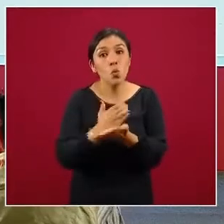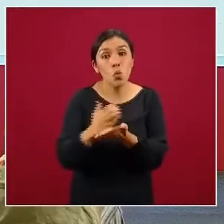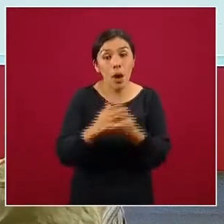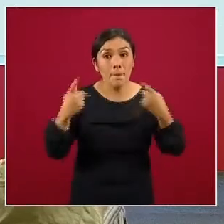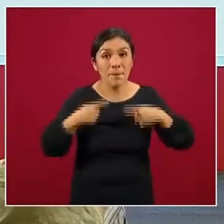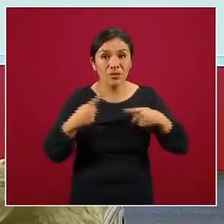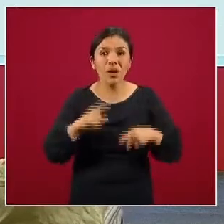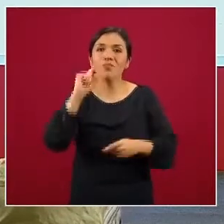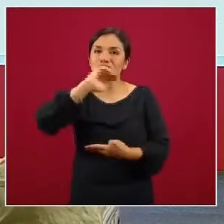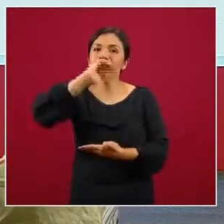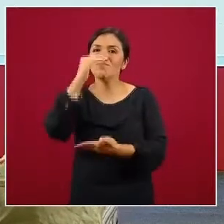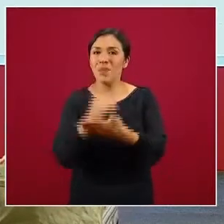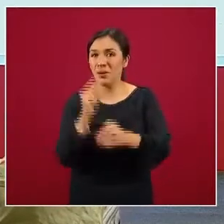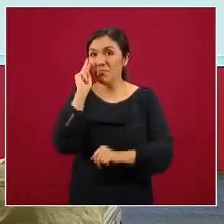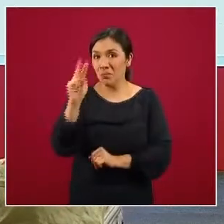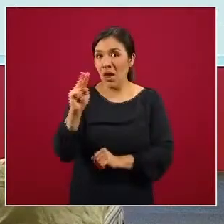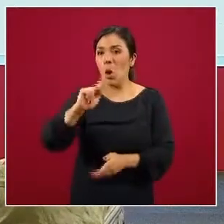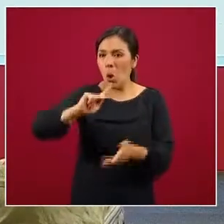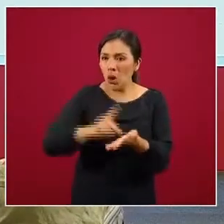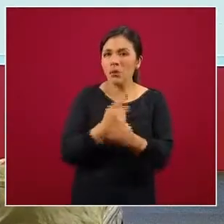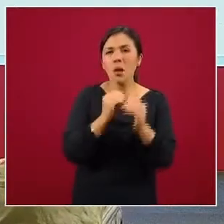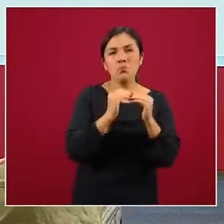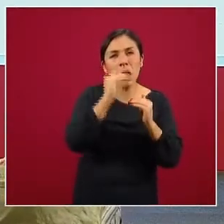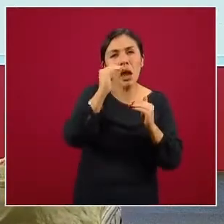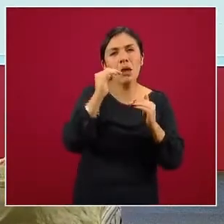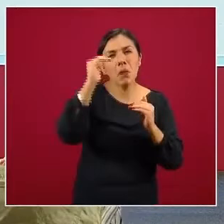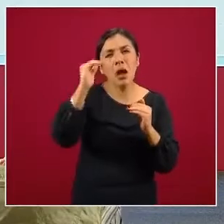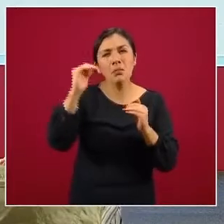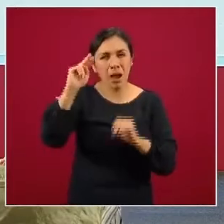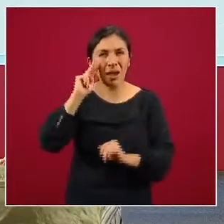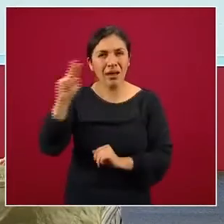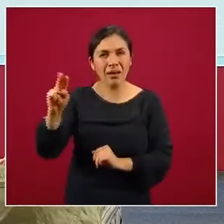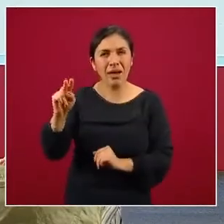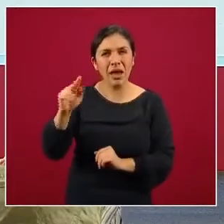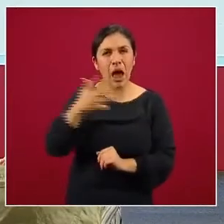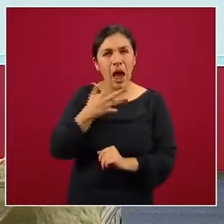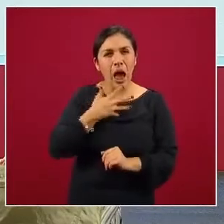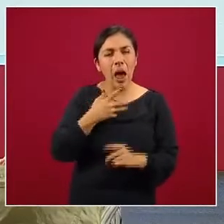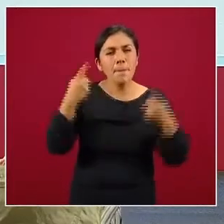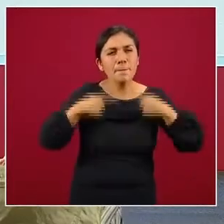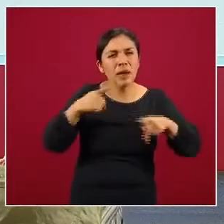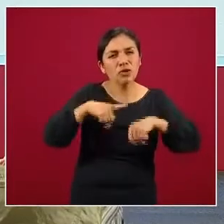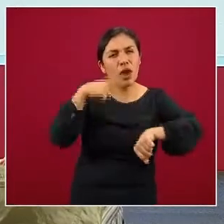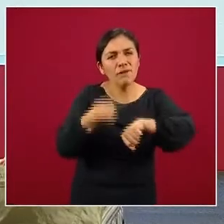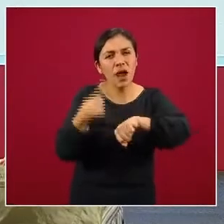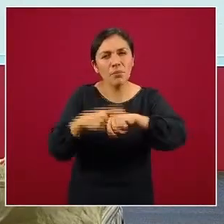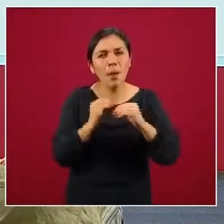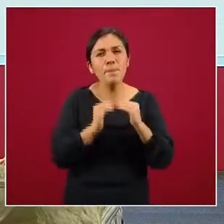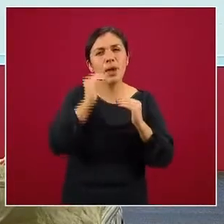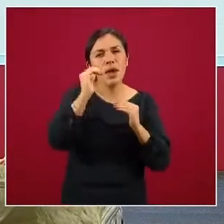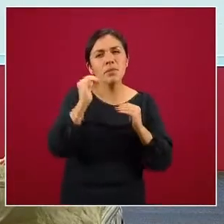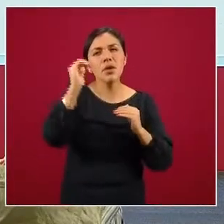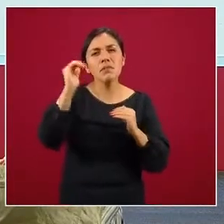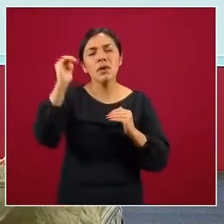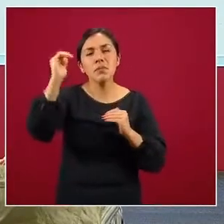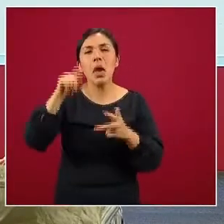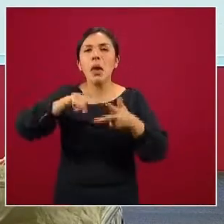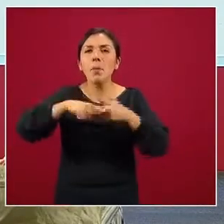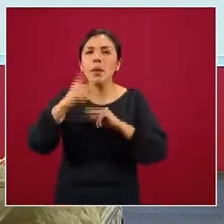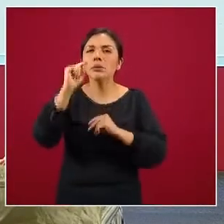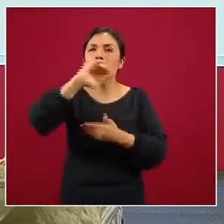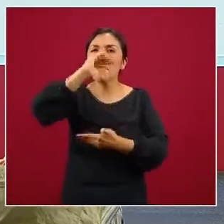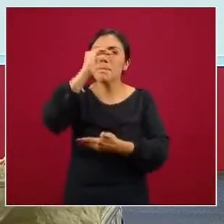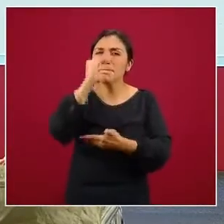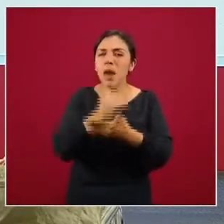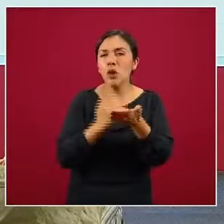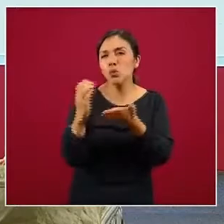recuperaciones disminuyen. Vean nuevamente ese patrón constante. Cuando se estabiliza el crecimiento de los casos, llega un punto en donde empiezan a disminuir